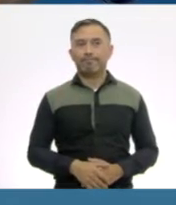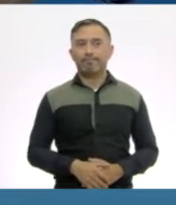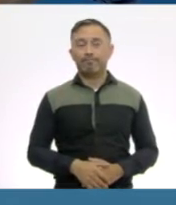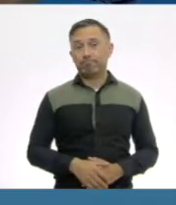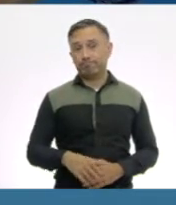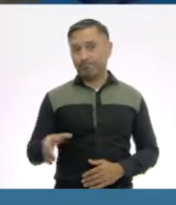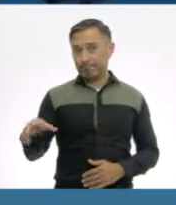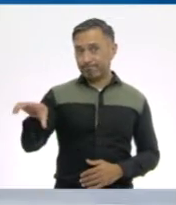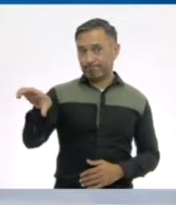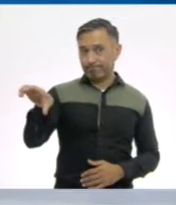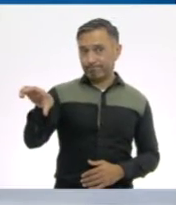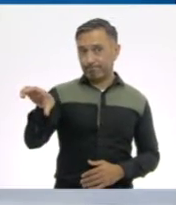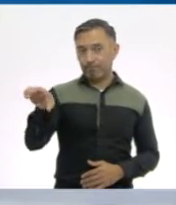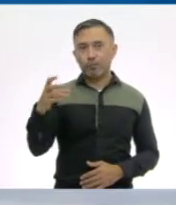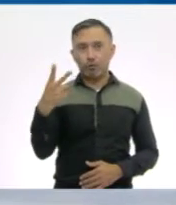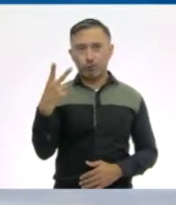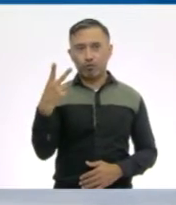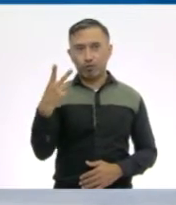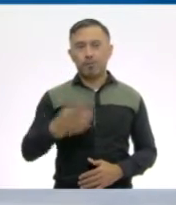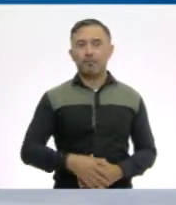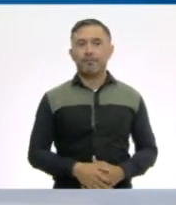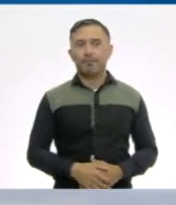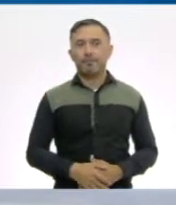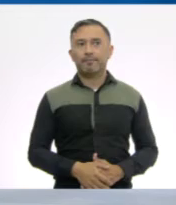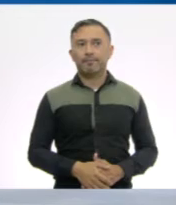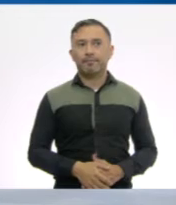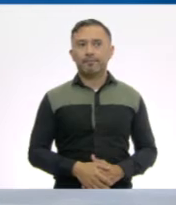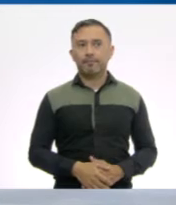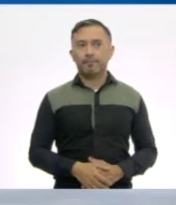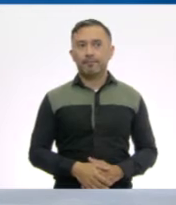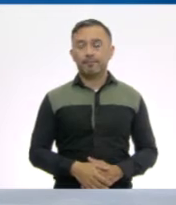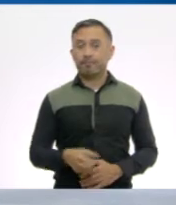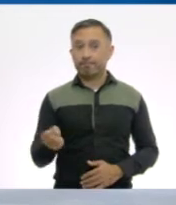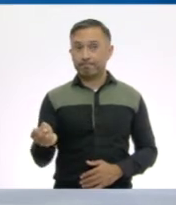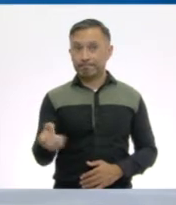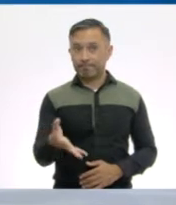2. A ver. A ver.